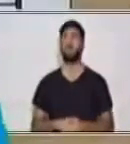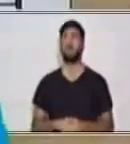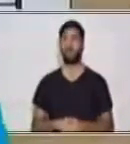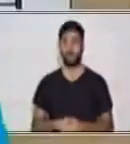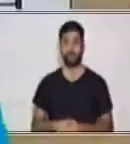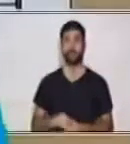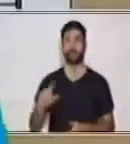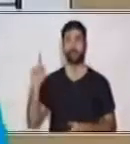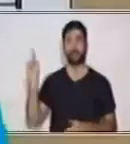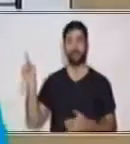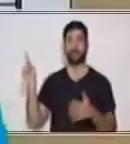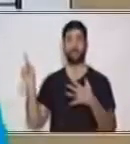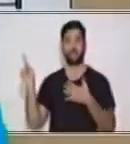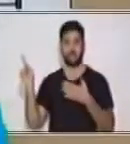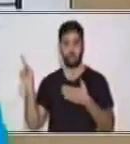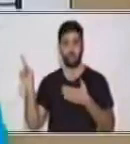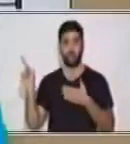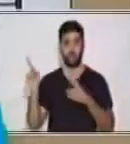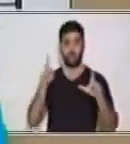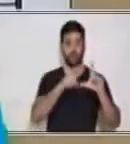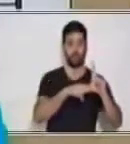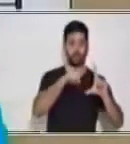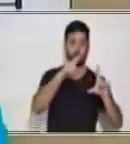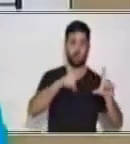Esta gráfica es una gráfica